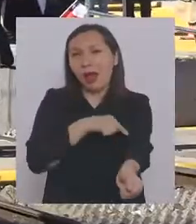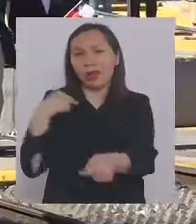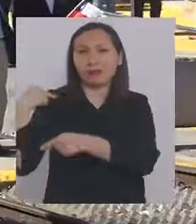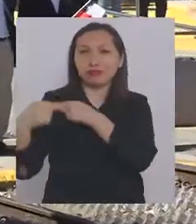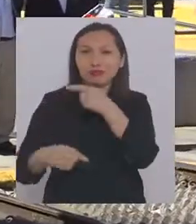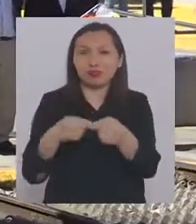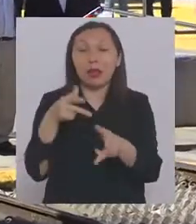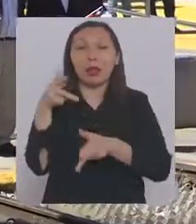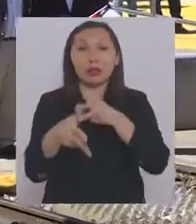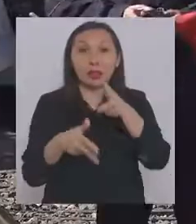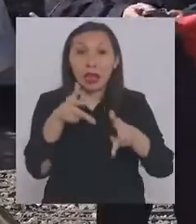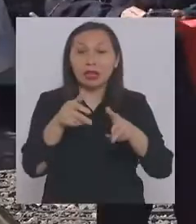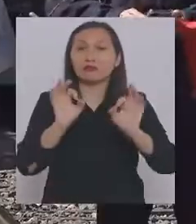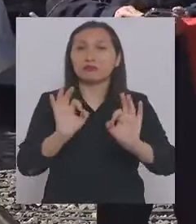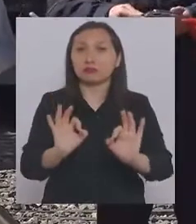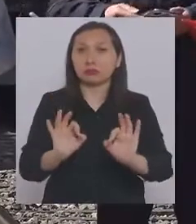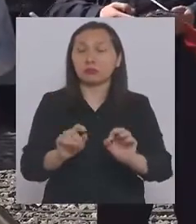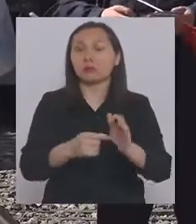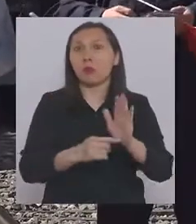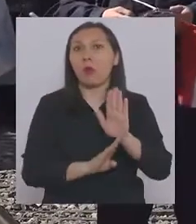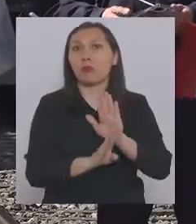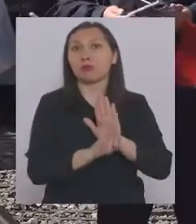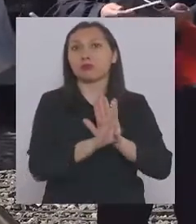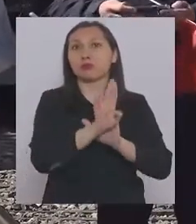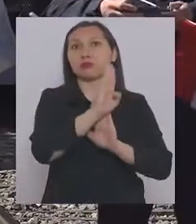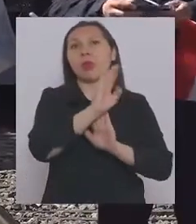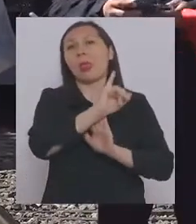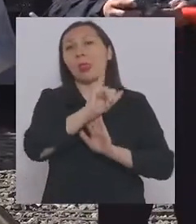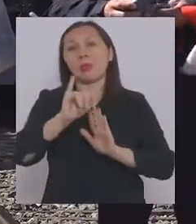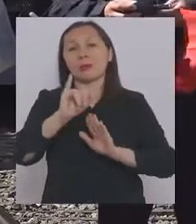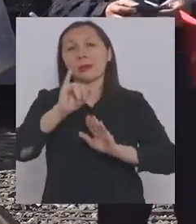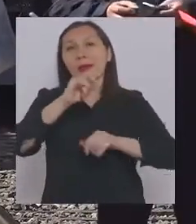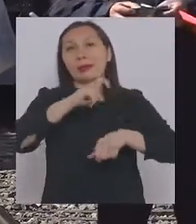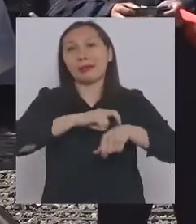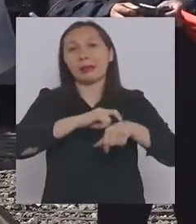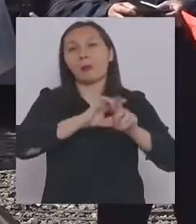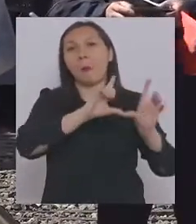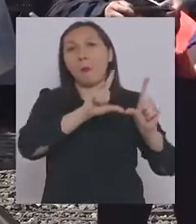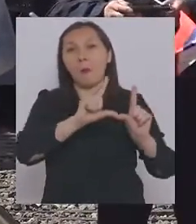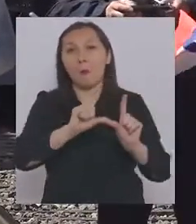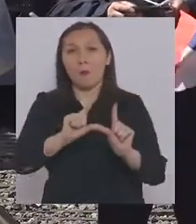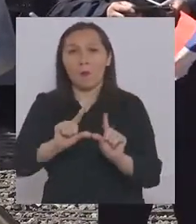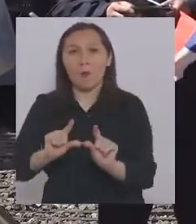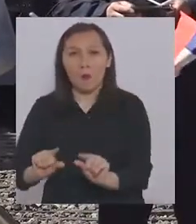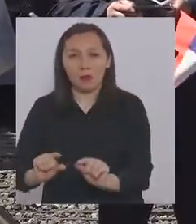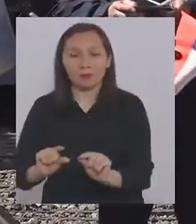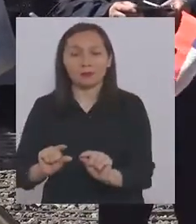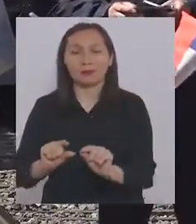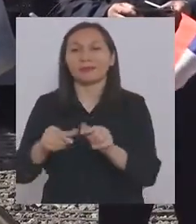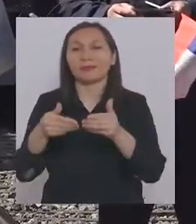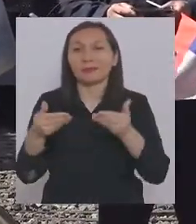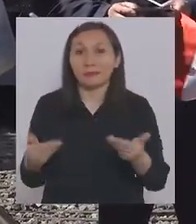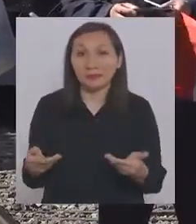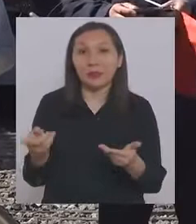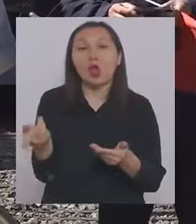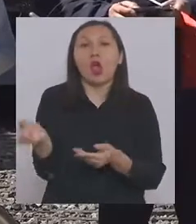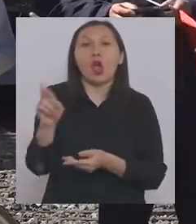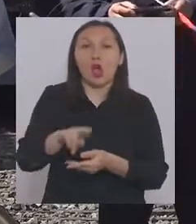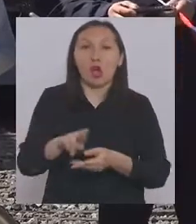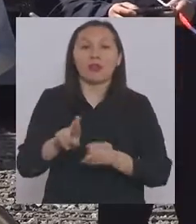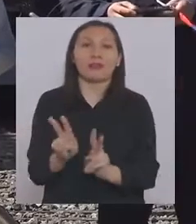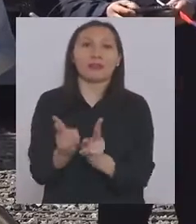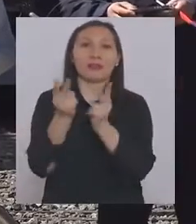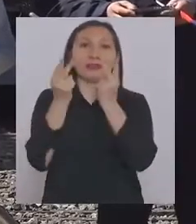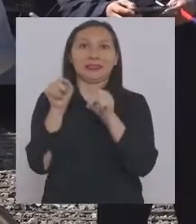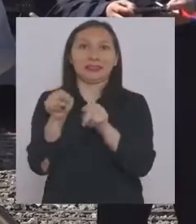tren tuvo sus momentos de gloria y después tuvo un ocaso, tuvo una decadencia. Y estamos reviviendo el